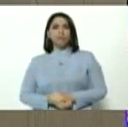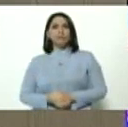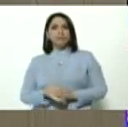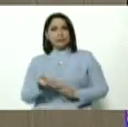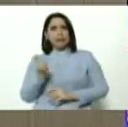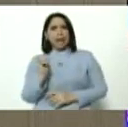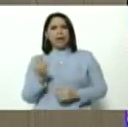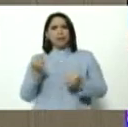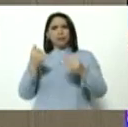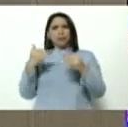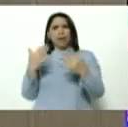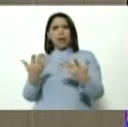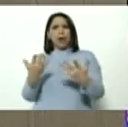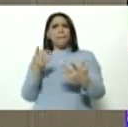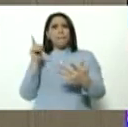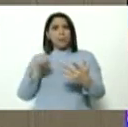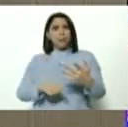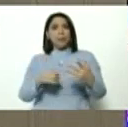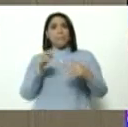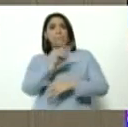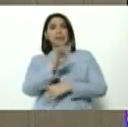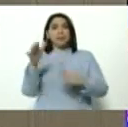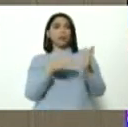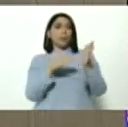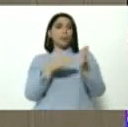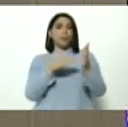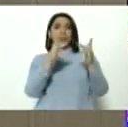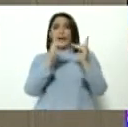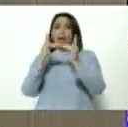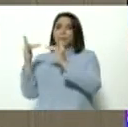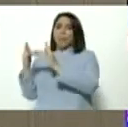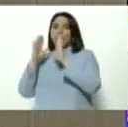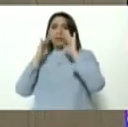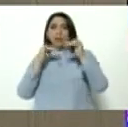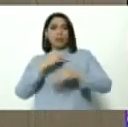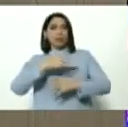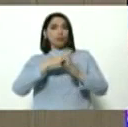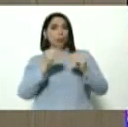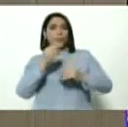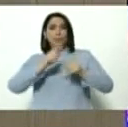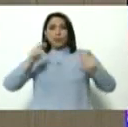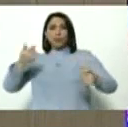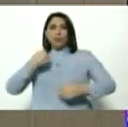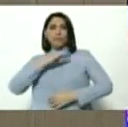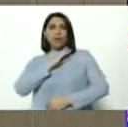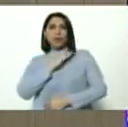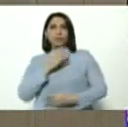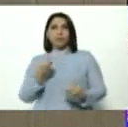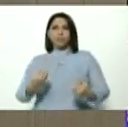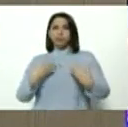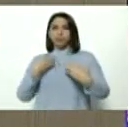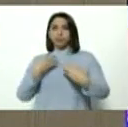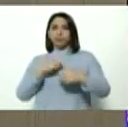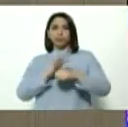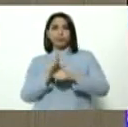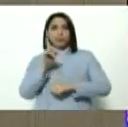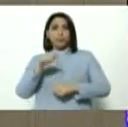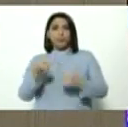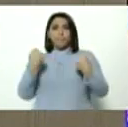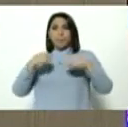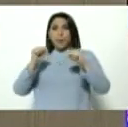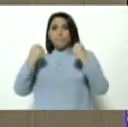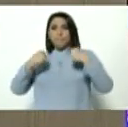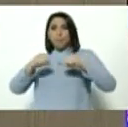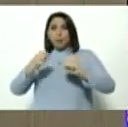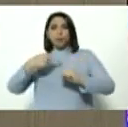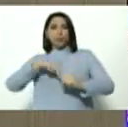de camas suficiente, 25.000 camas para atender a todos los pacientes positivos para COVID-19, el arsenal terapéutico con el que